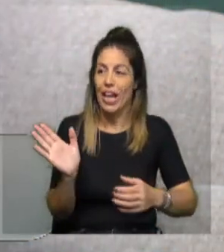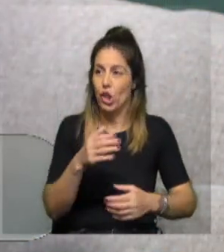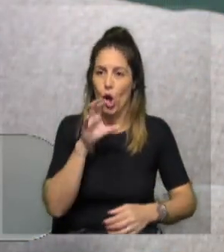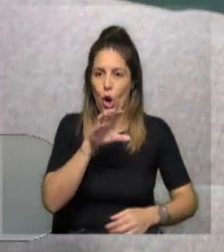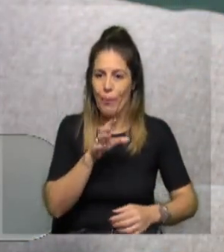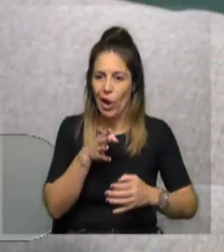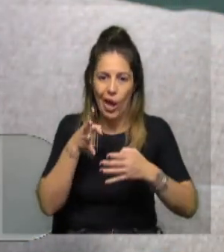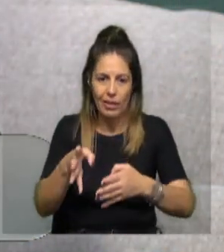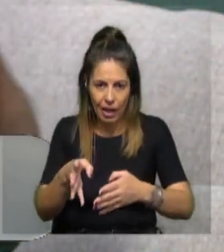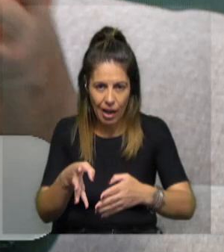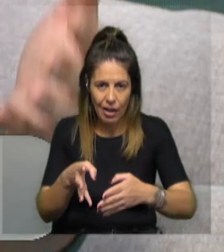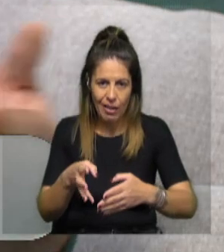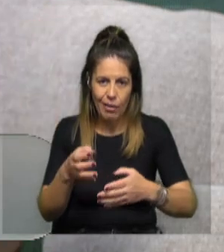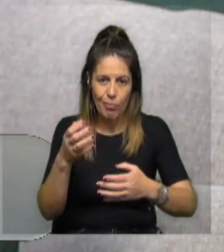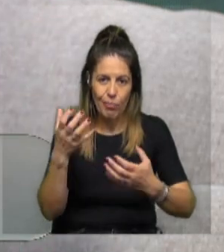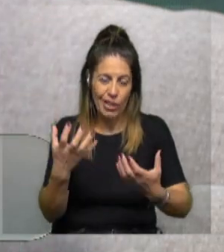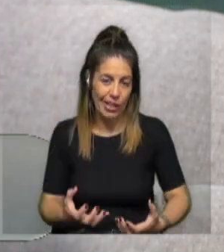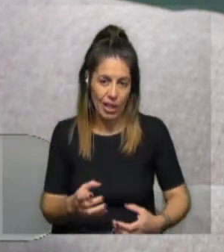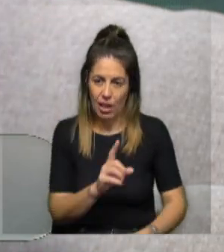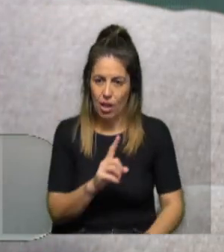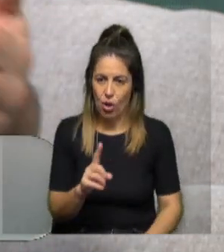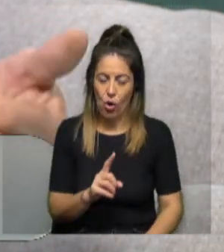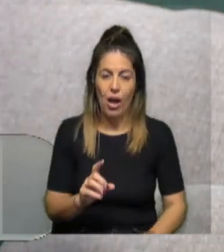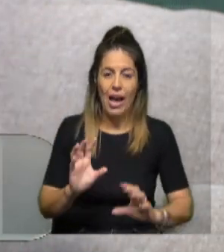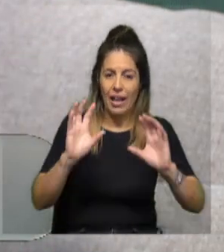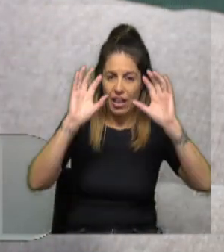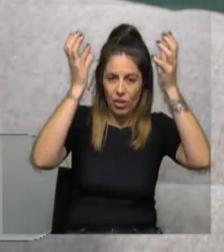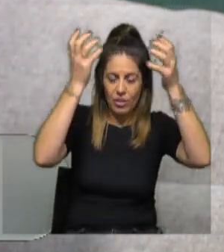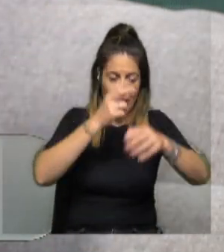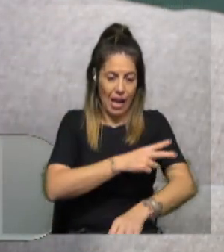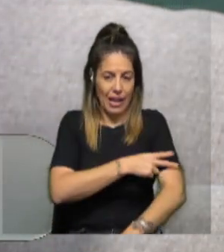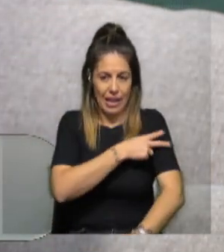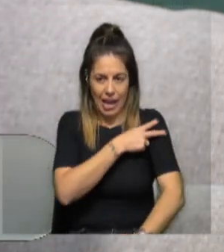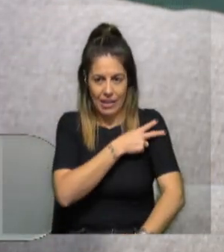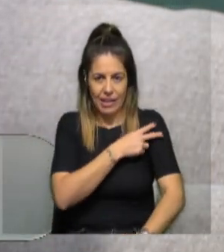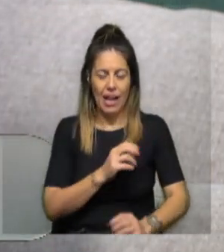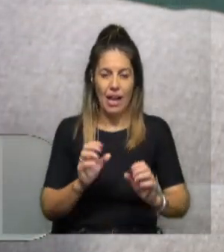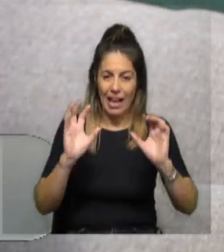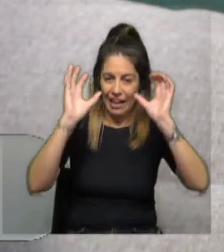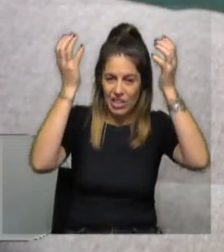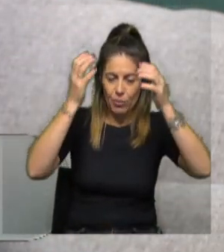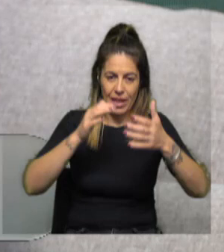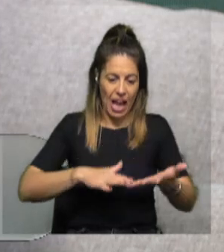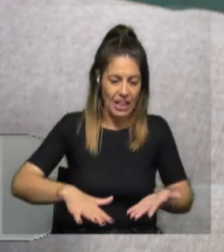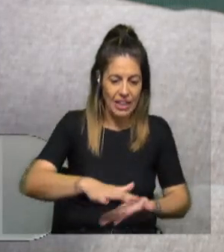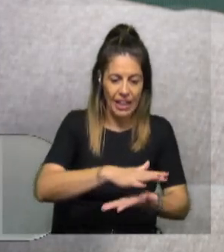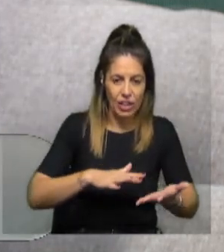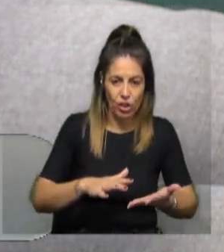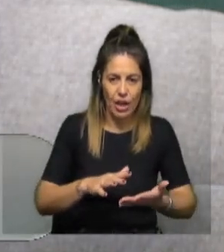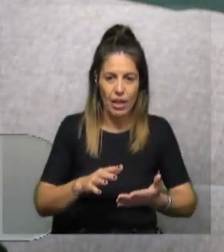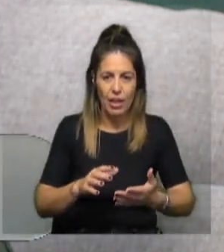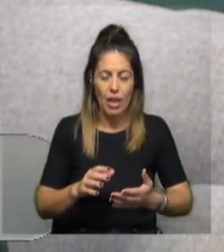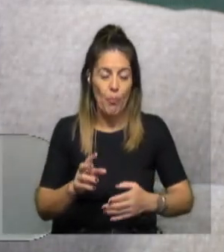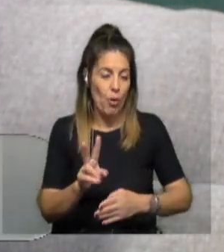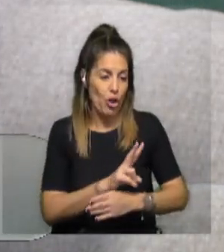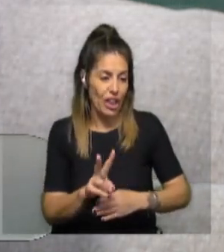porque se les canta. Hay agresividad jerárquica, hay agresividad territorial, por proteger un recurso,